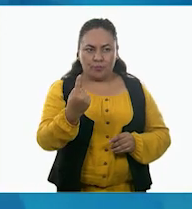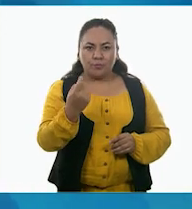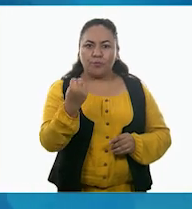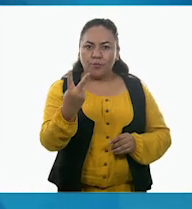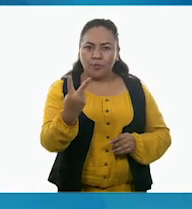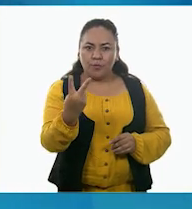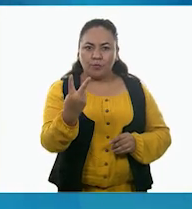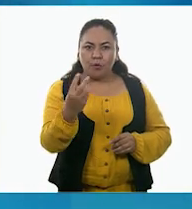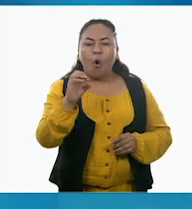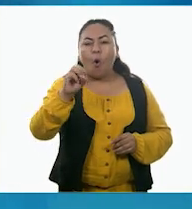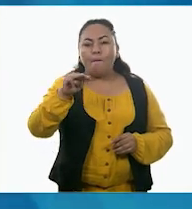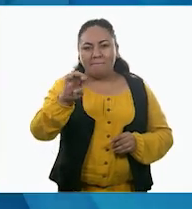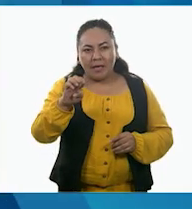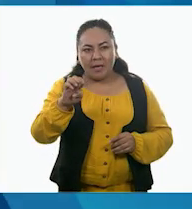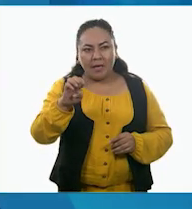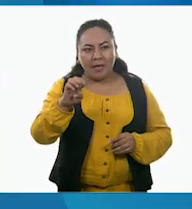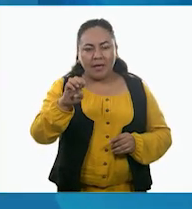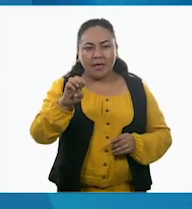ome,